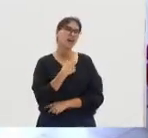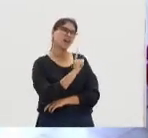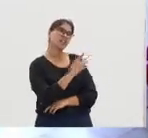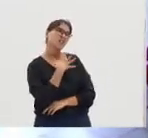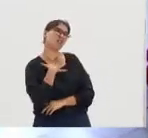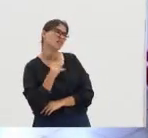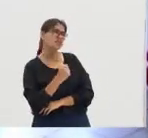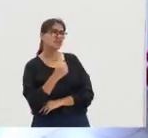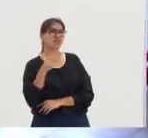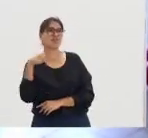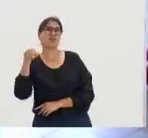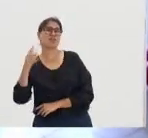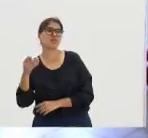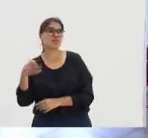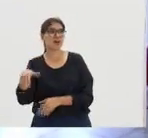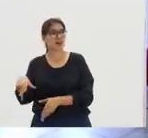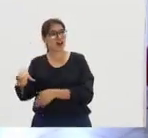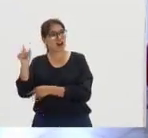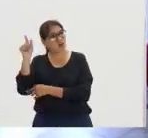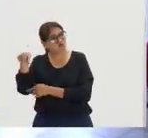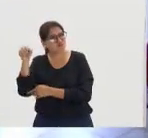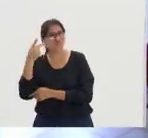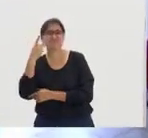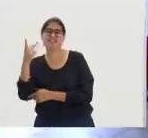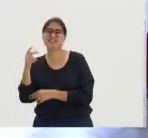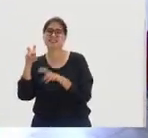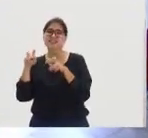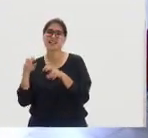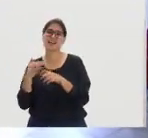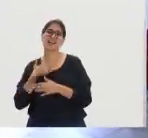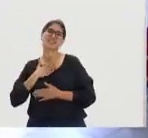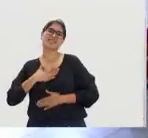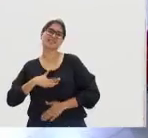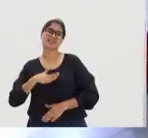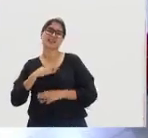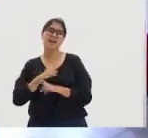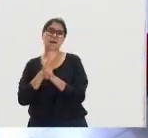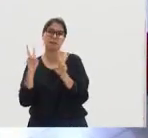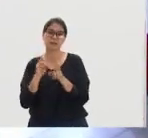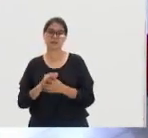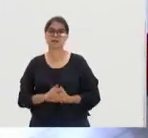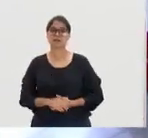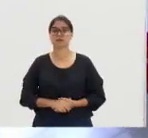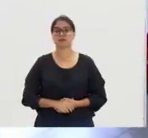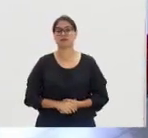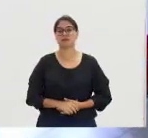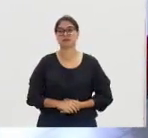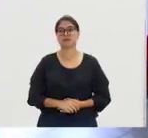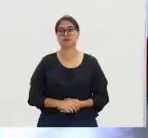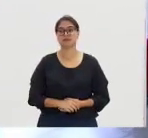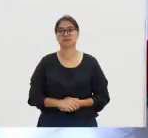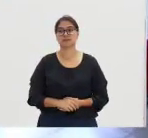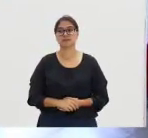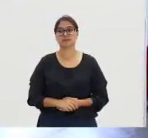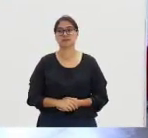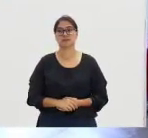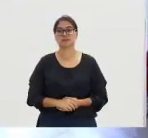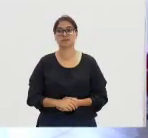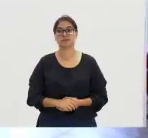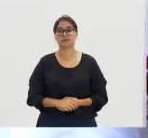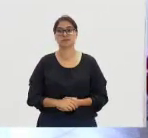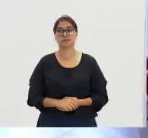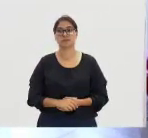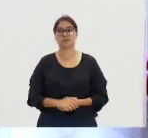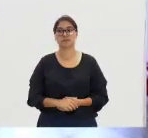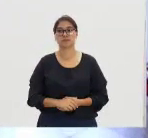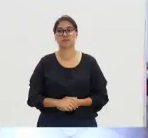botella de guaro. Ay que me dejen, what happens in Vegas, stays in Vegas, ¿verdad? No pastor, es que mira, le hagamos